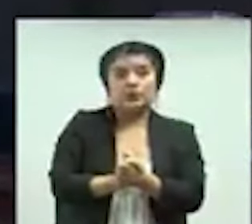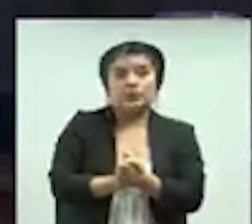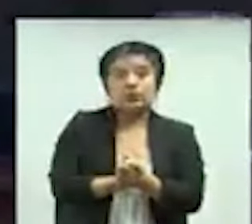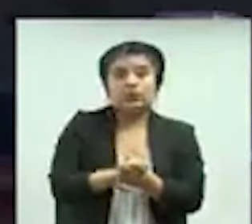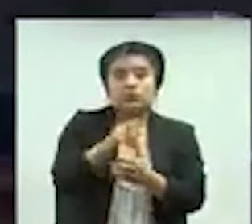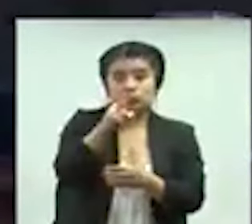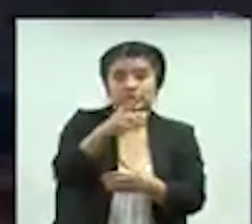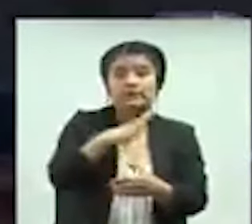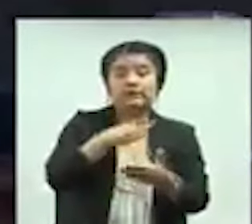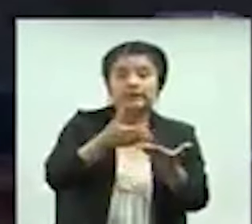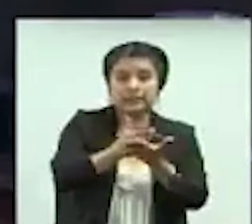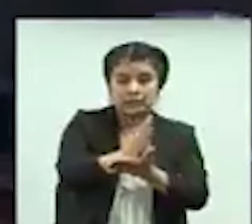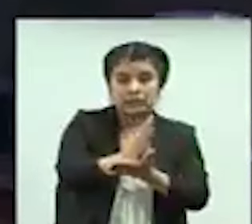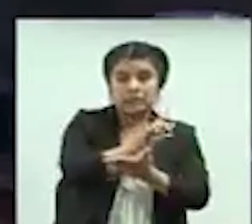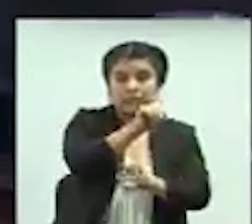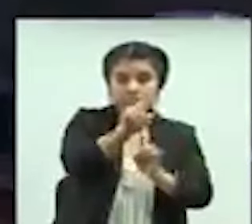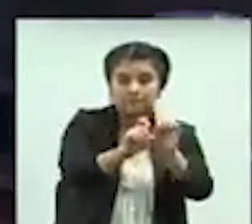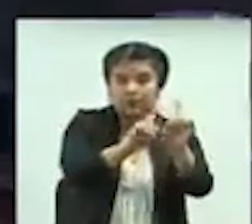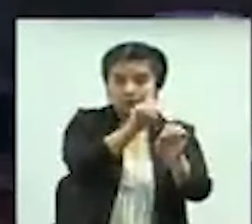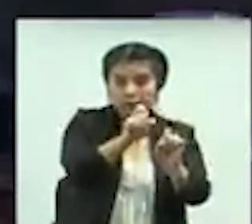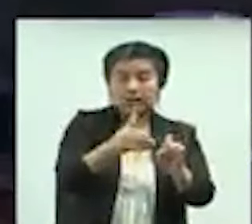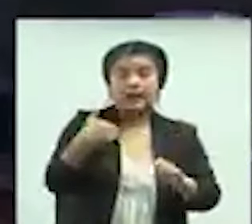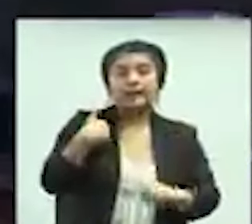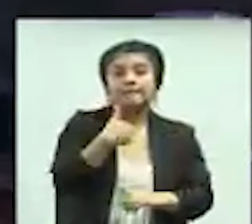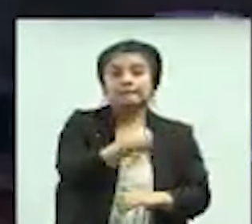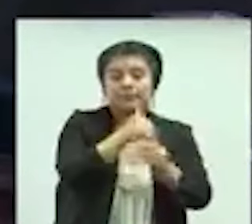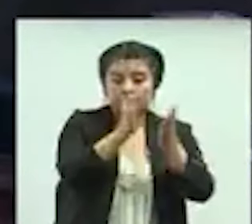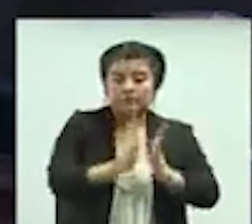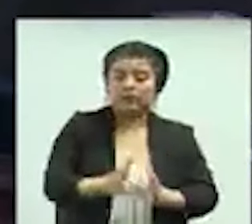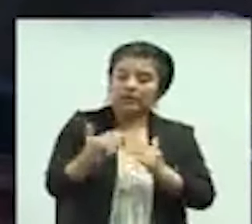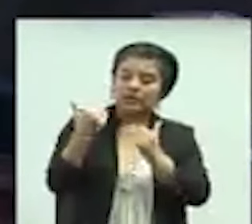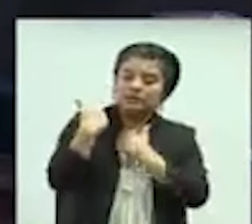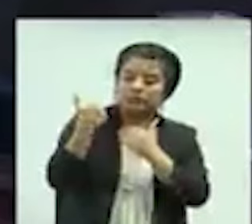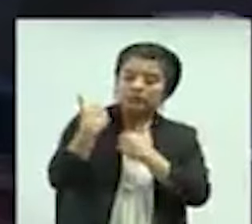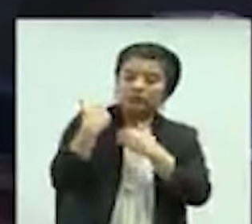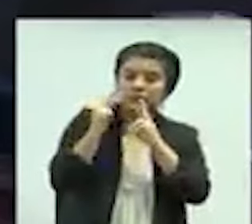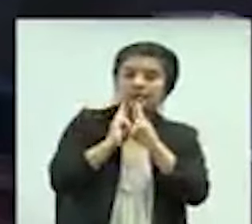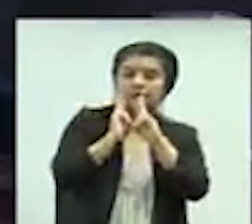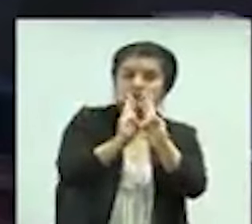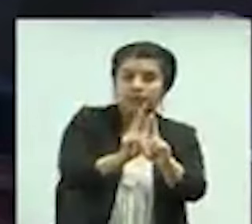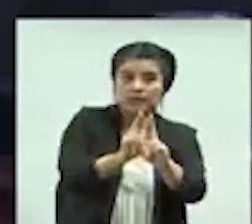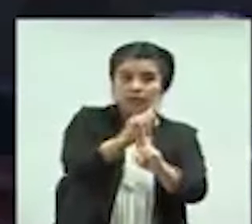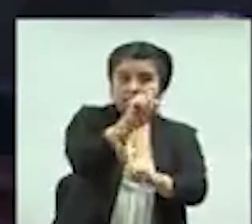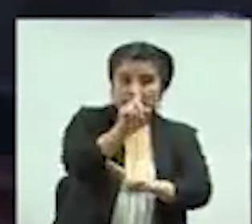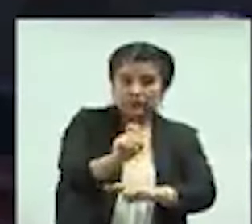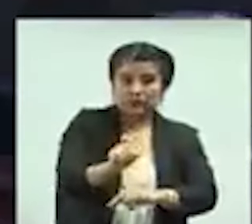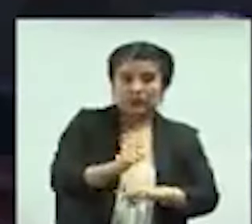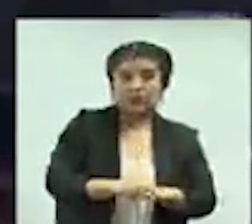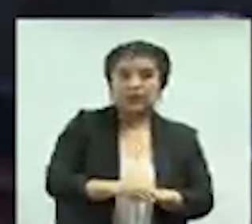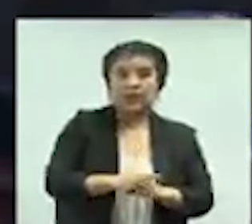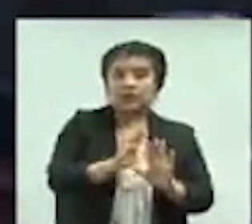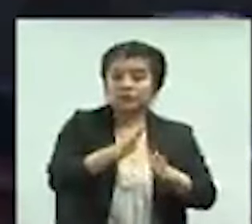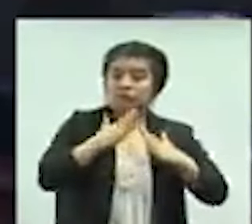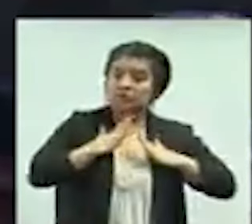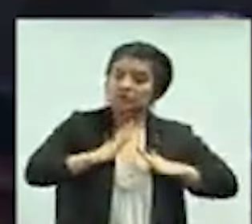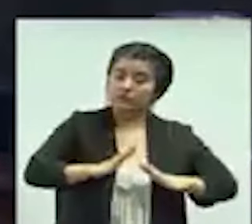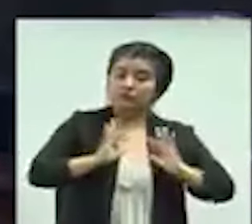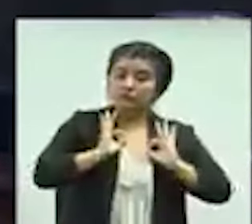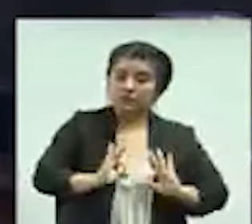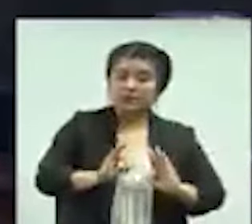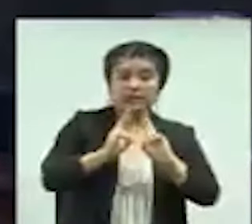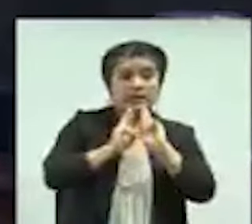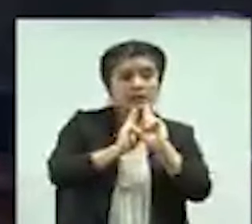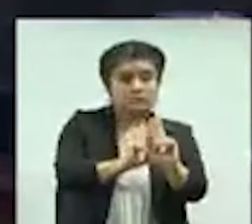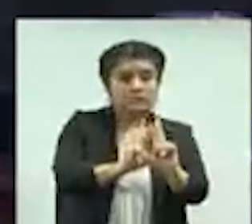usted tiene el derecho a formular la pregunta. El ministro tiene la obligación de responder a la pregunta. Si satisface o no la